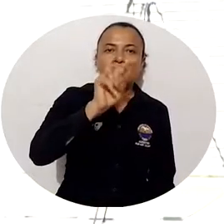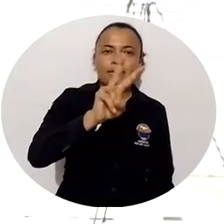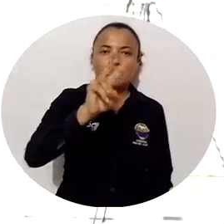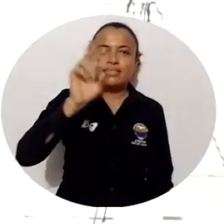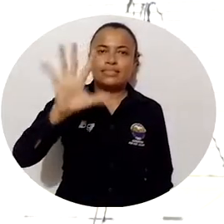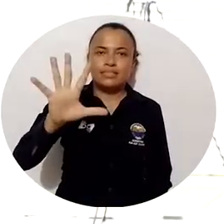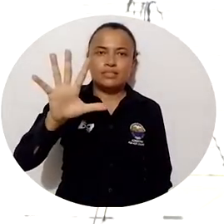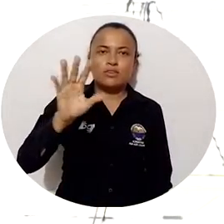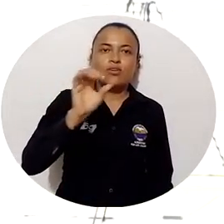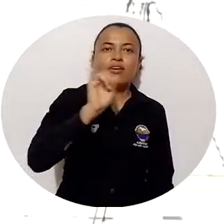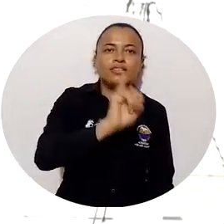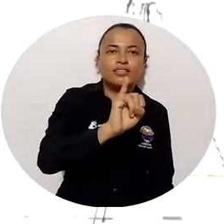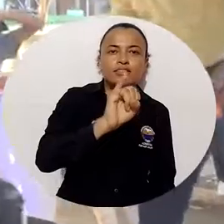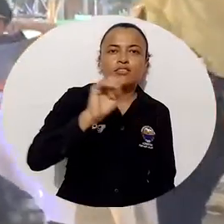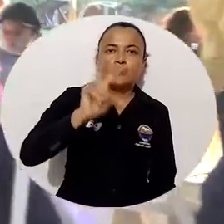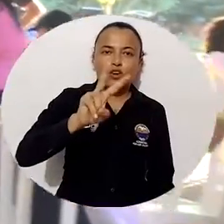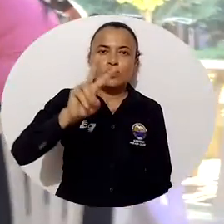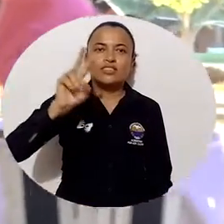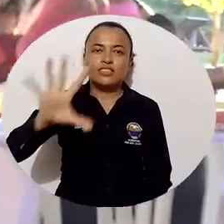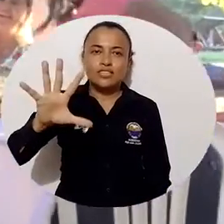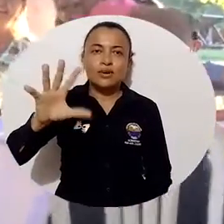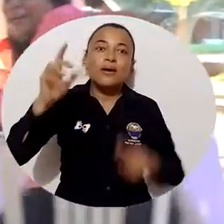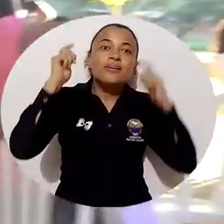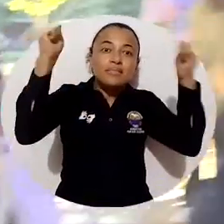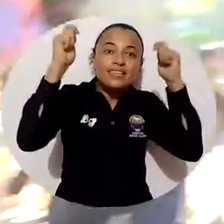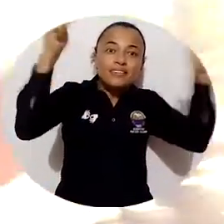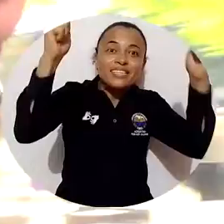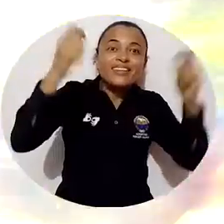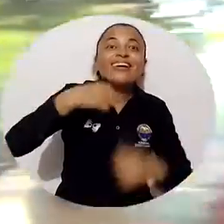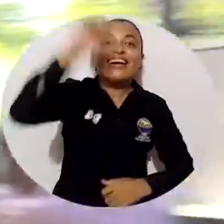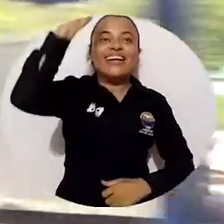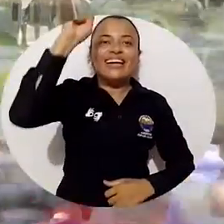25 y 25.